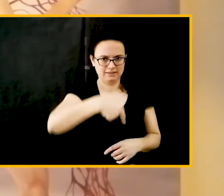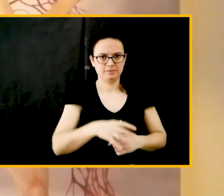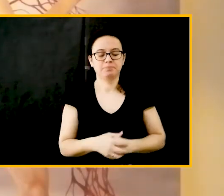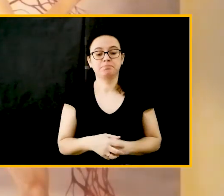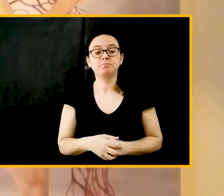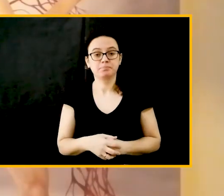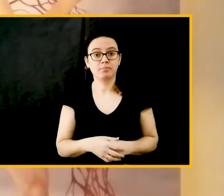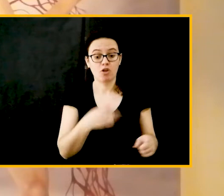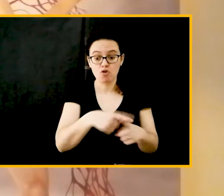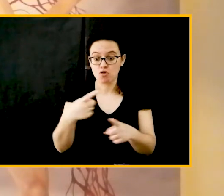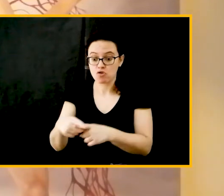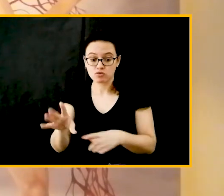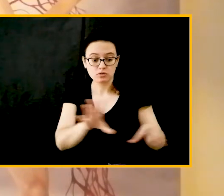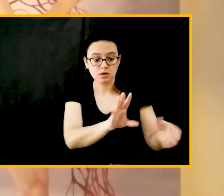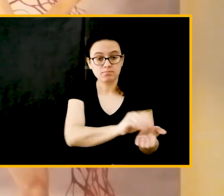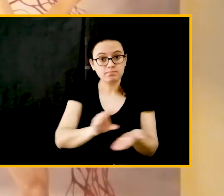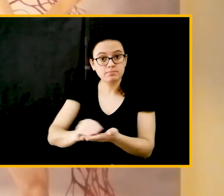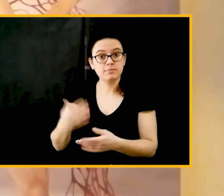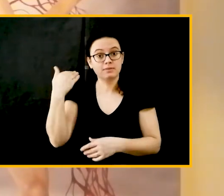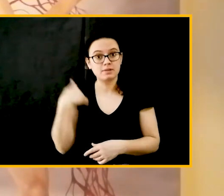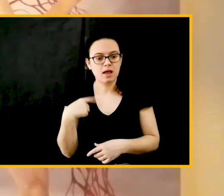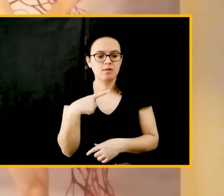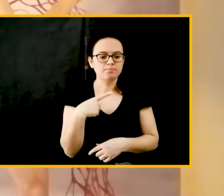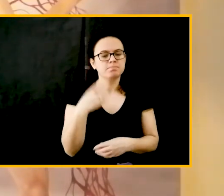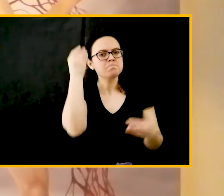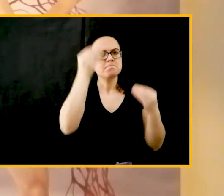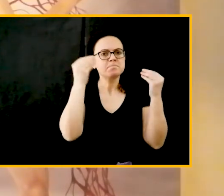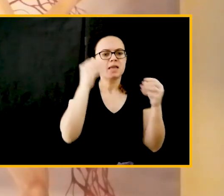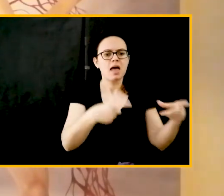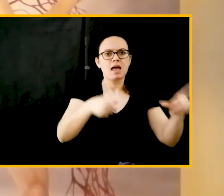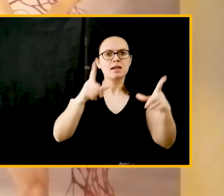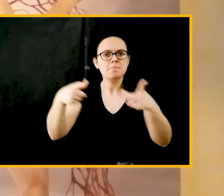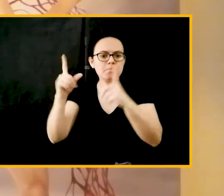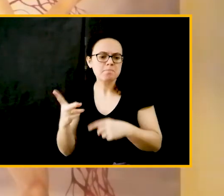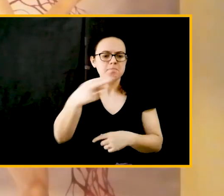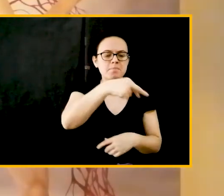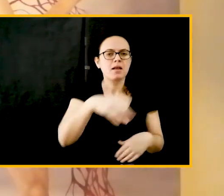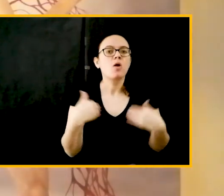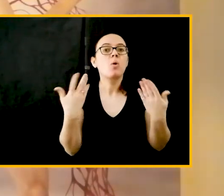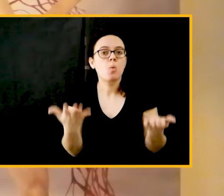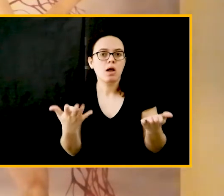lo siguiente va a ser decidir qué imágenes vamos a recortar. Yo he decidido recortar estas que tenéis aquí.